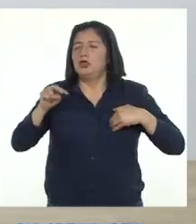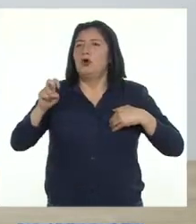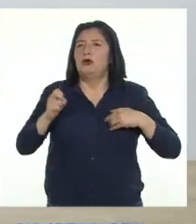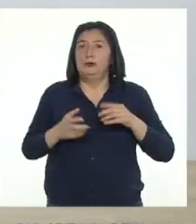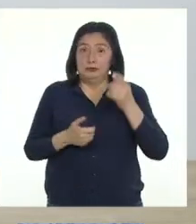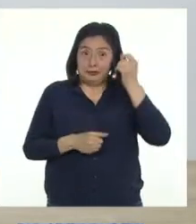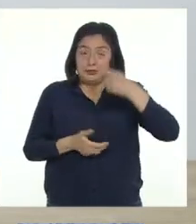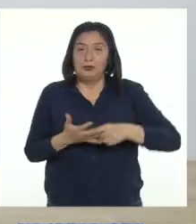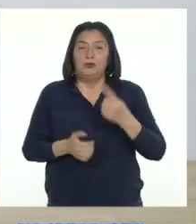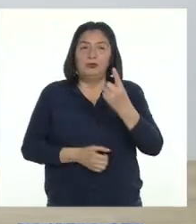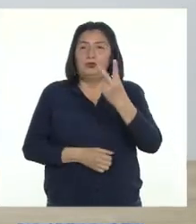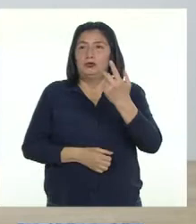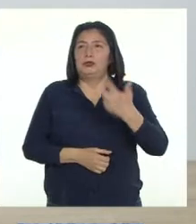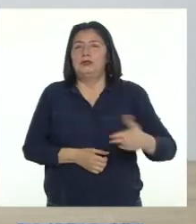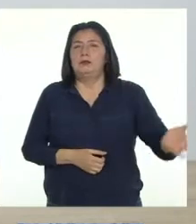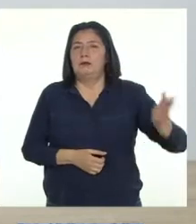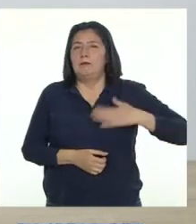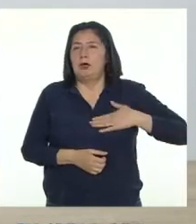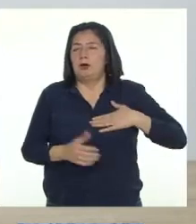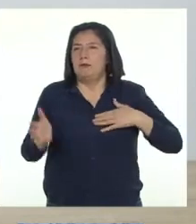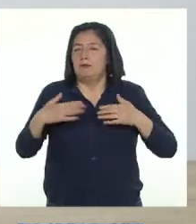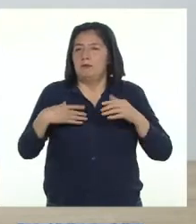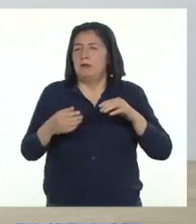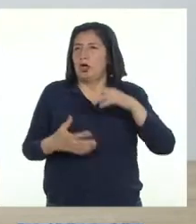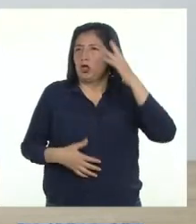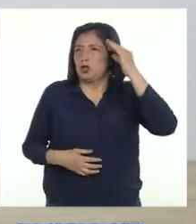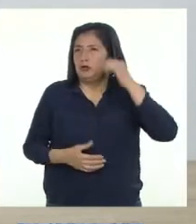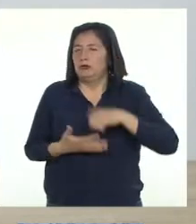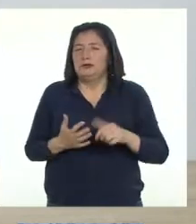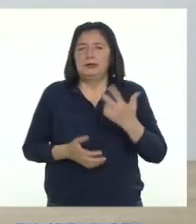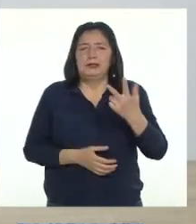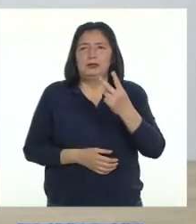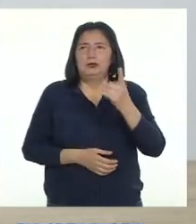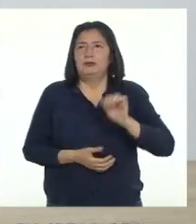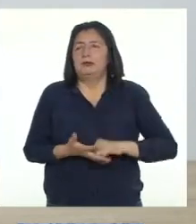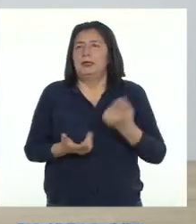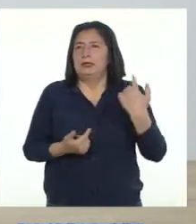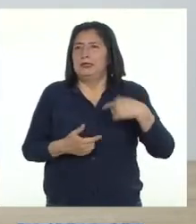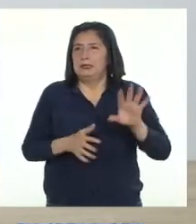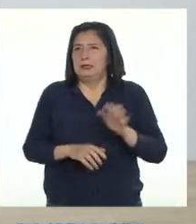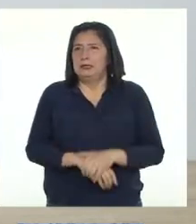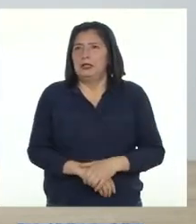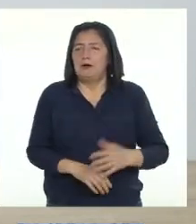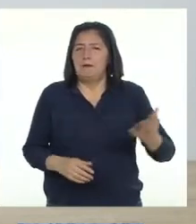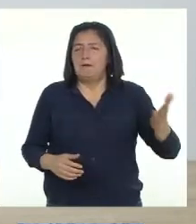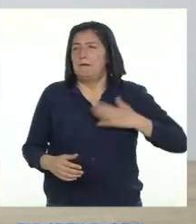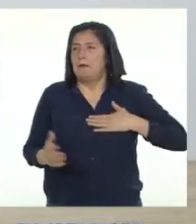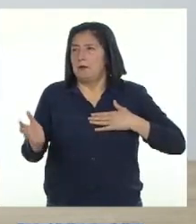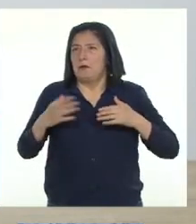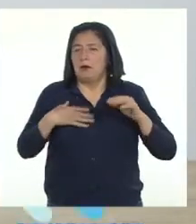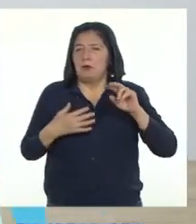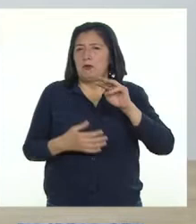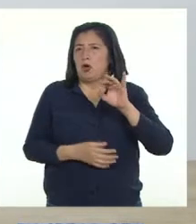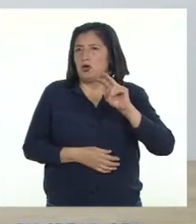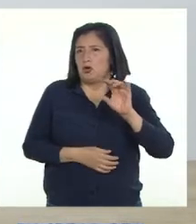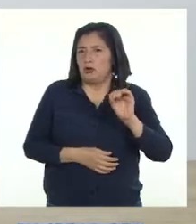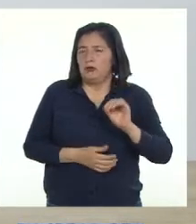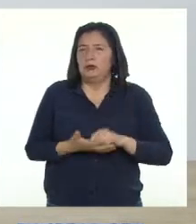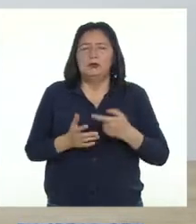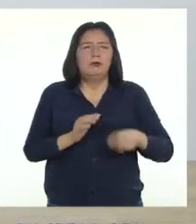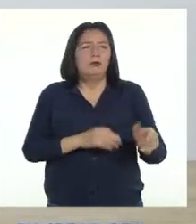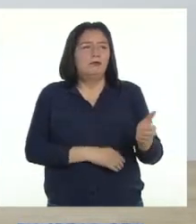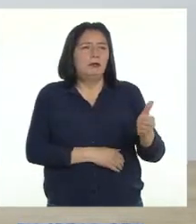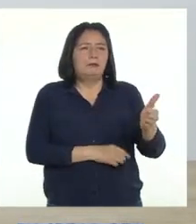2, 1, va. Mo, no. 3, 2, 1, va. Mo, no. Y por último, como el